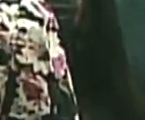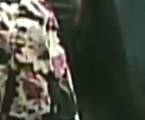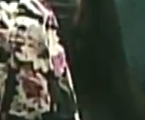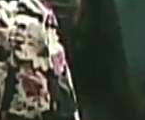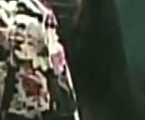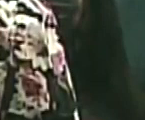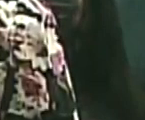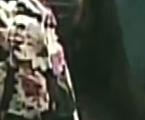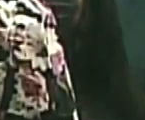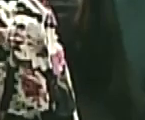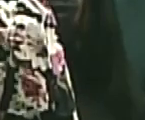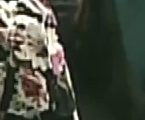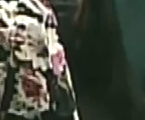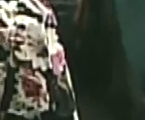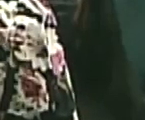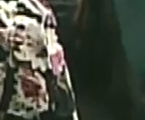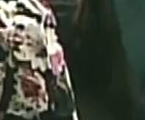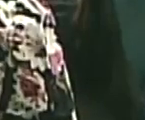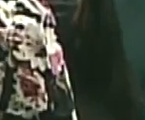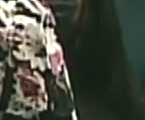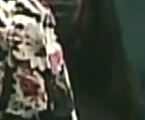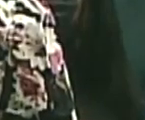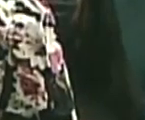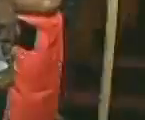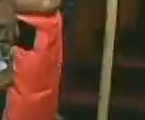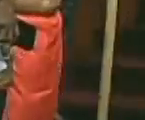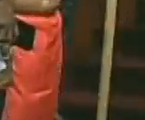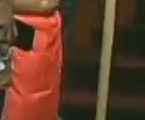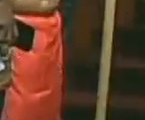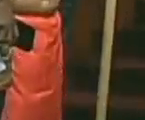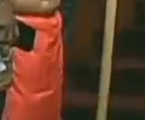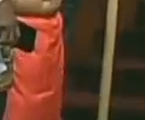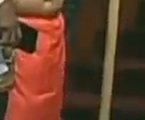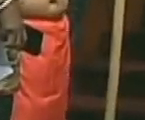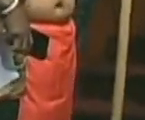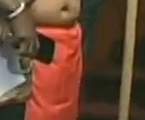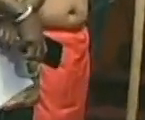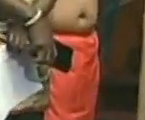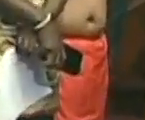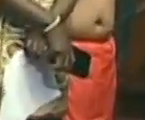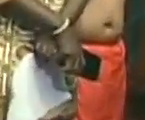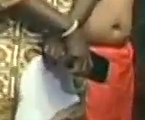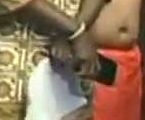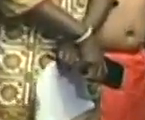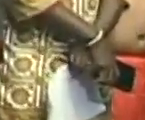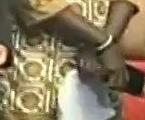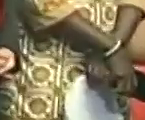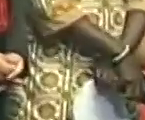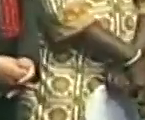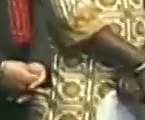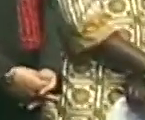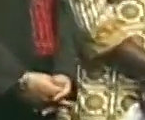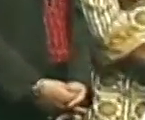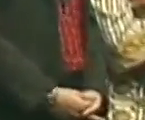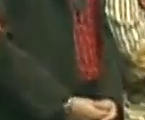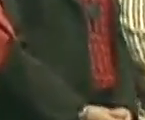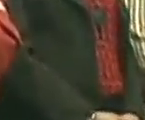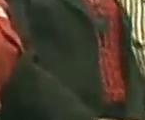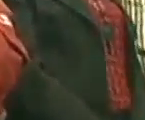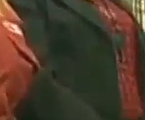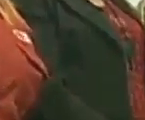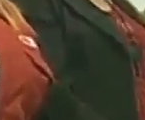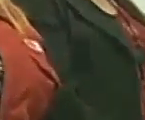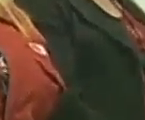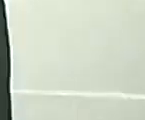infundió, y desde la envidia, y desde la envidia, el supremo